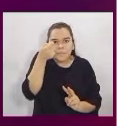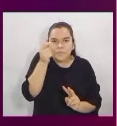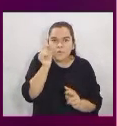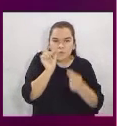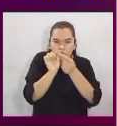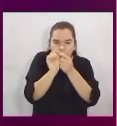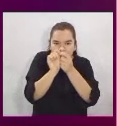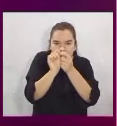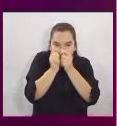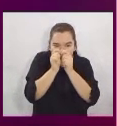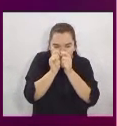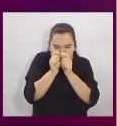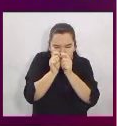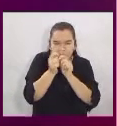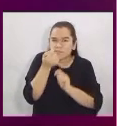en la estructura